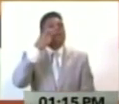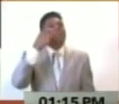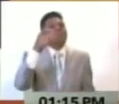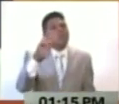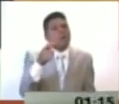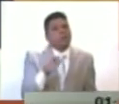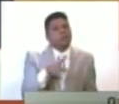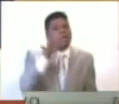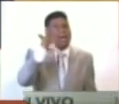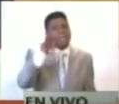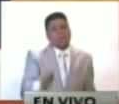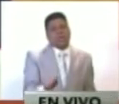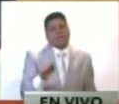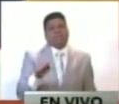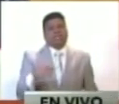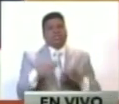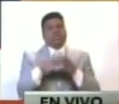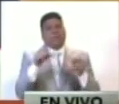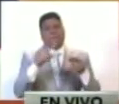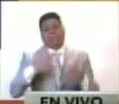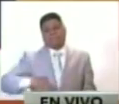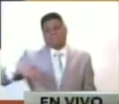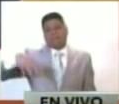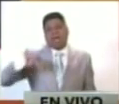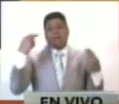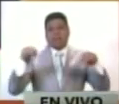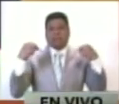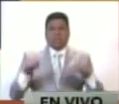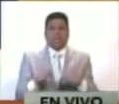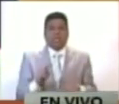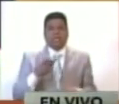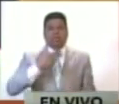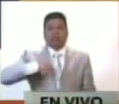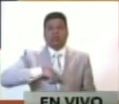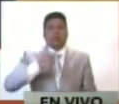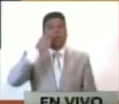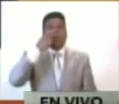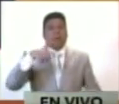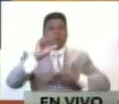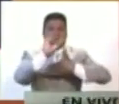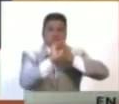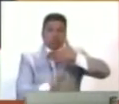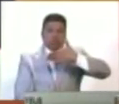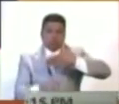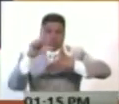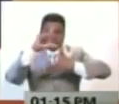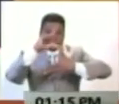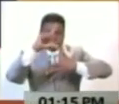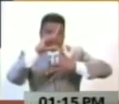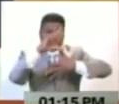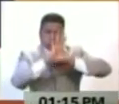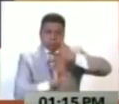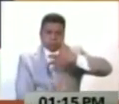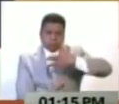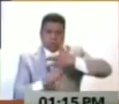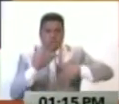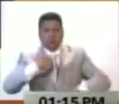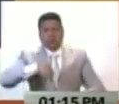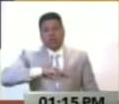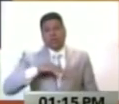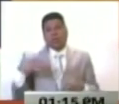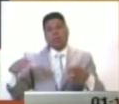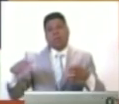apoderarse de sus riquezas naturales. Y nosotros desde el sur, desde los pueblos del sur, desde las soberanías del sur y desde nuestro movimiento, vamos